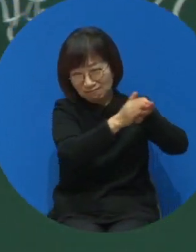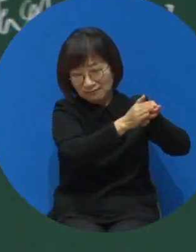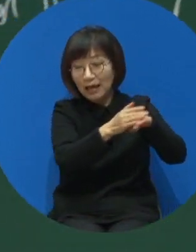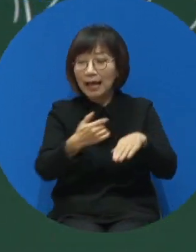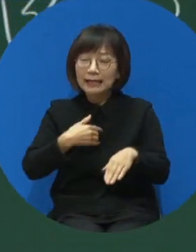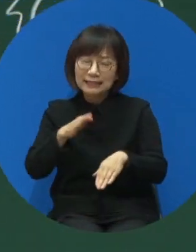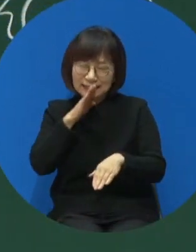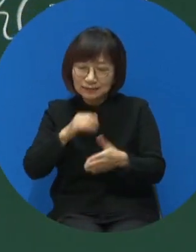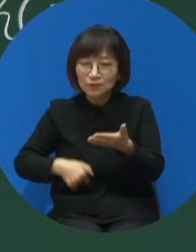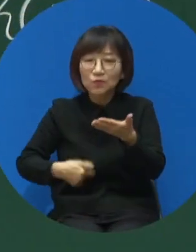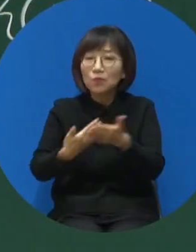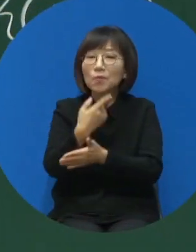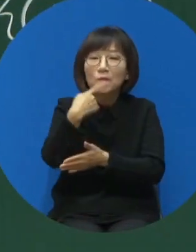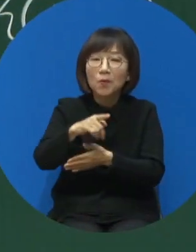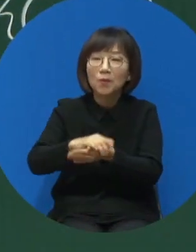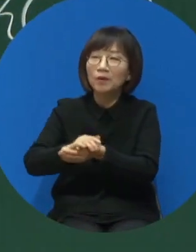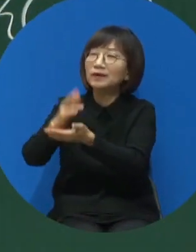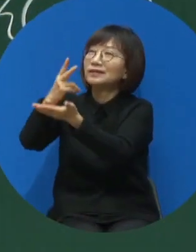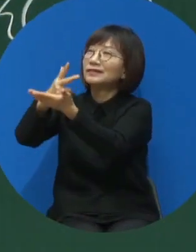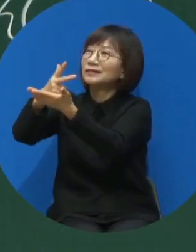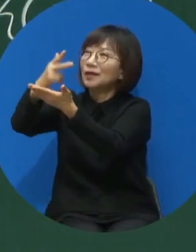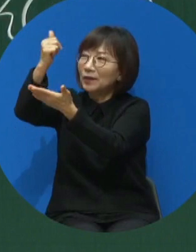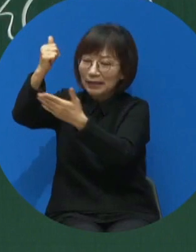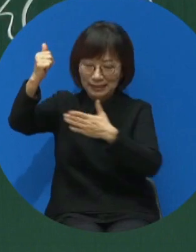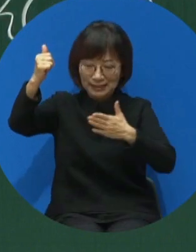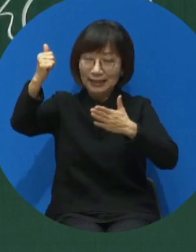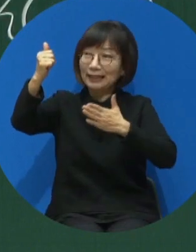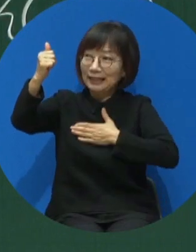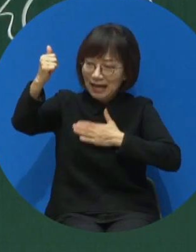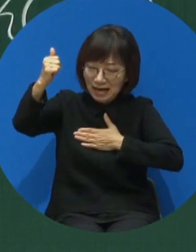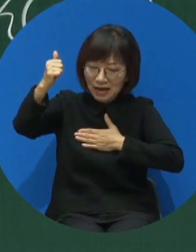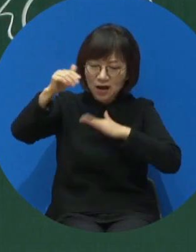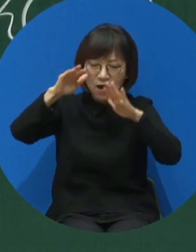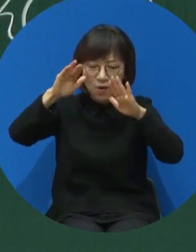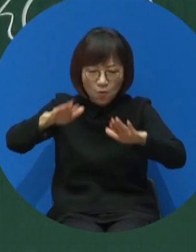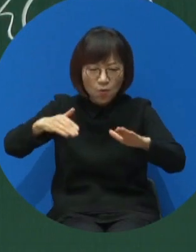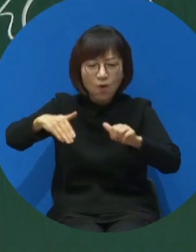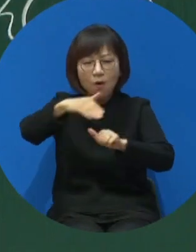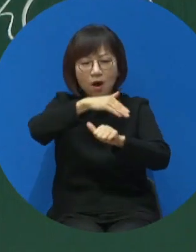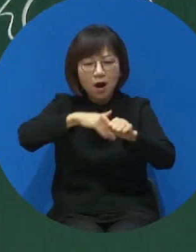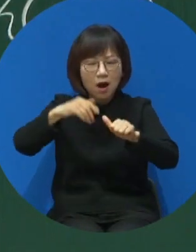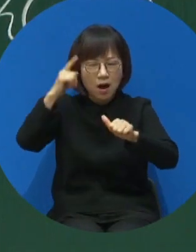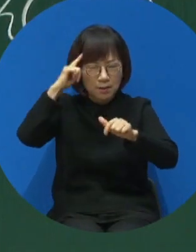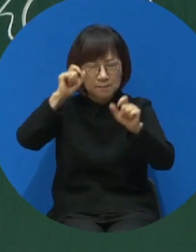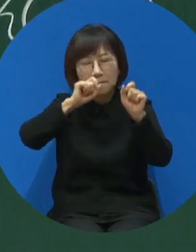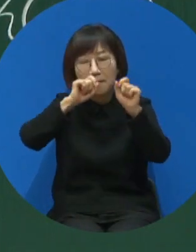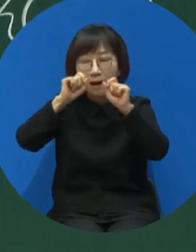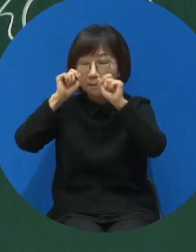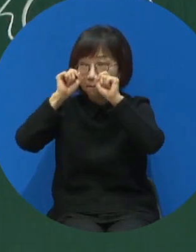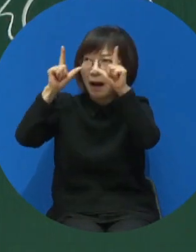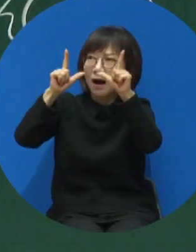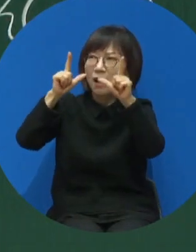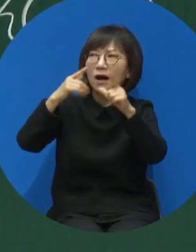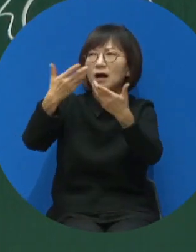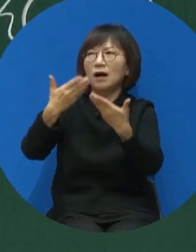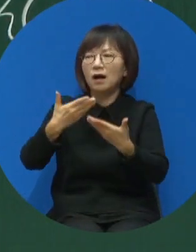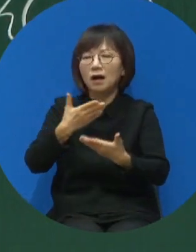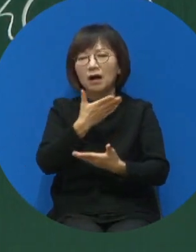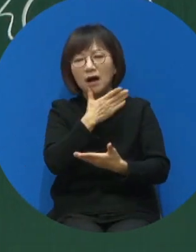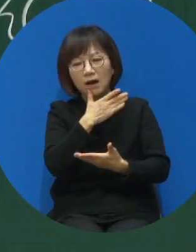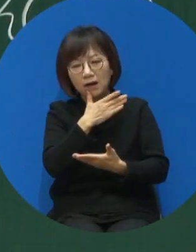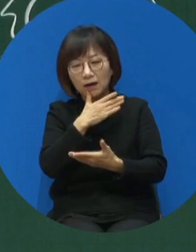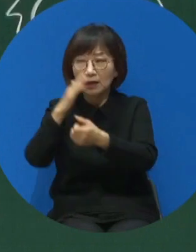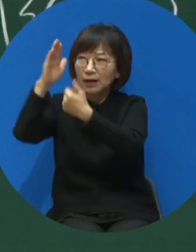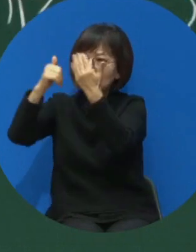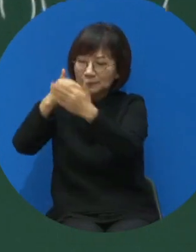agua que sonaron ir y que quiera que yo sentada de daniels es mitad y de chinchero adiós es que